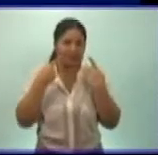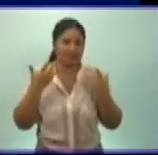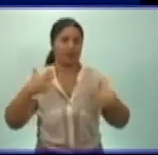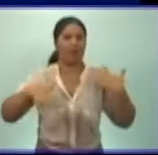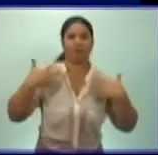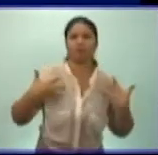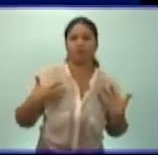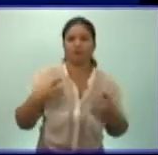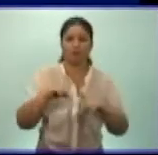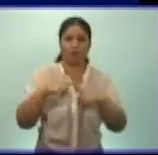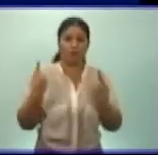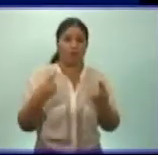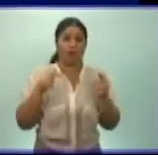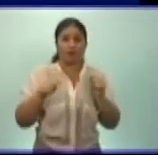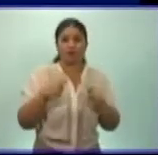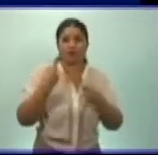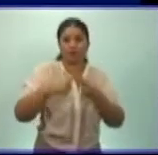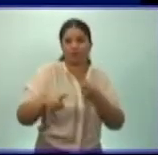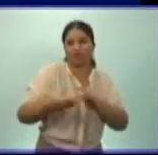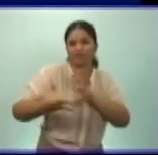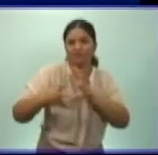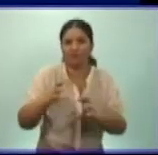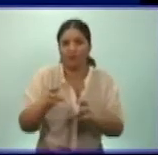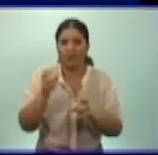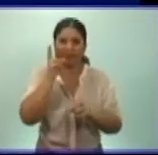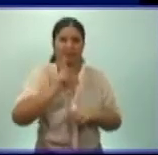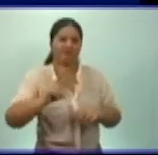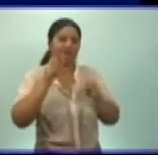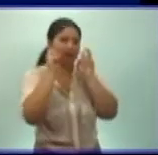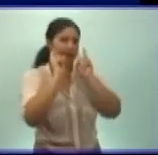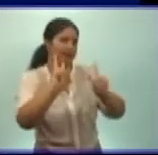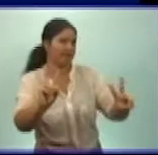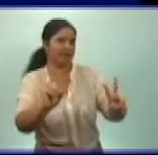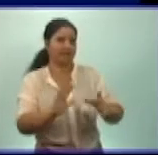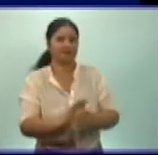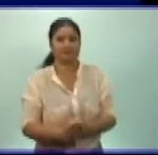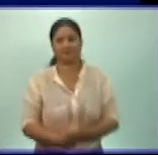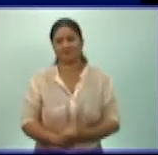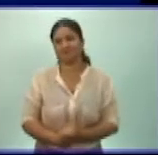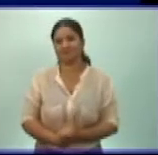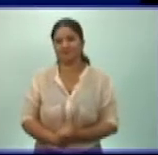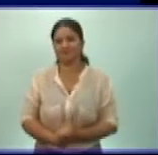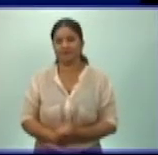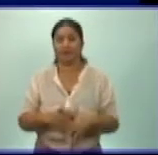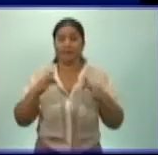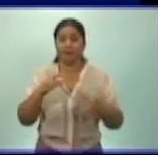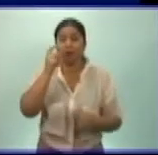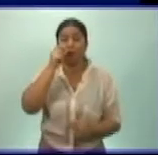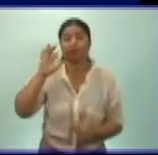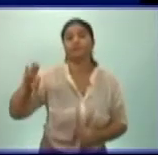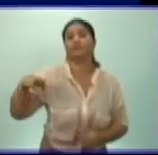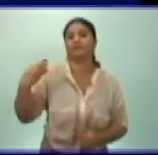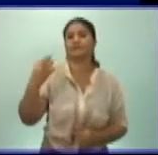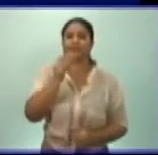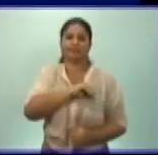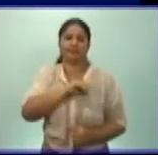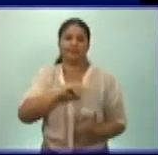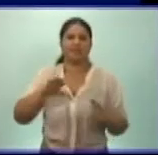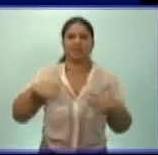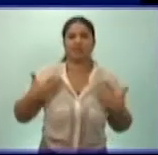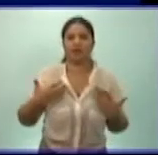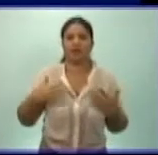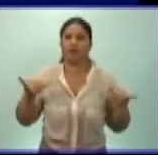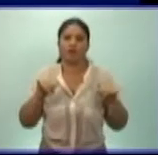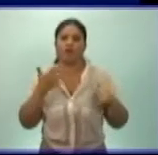tanto, los franceses tenían o sentían la necesidad de divertirse,